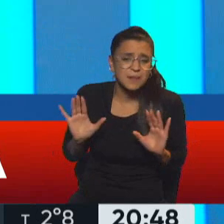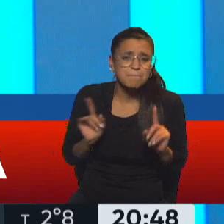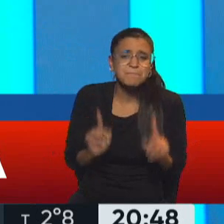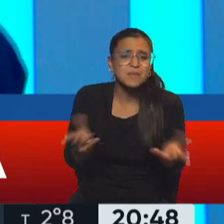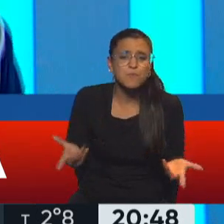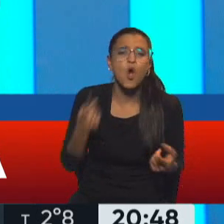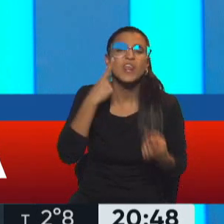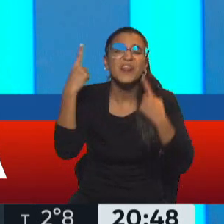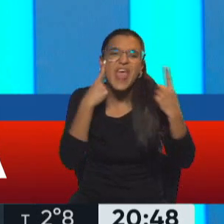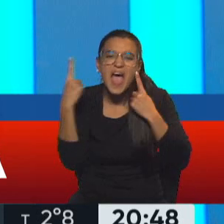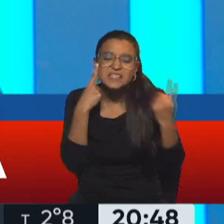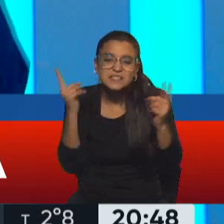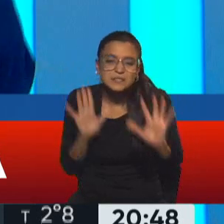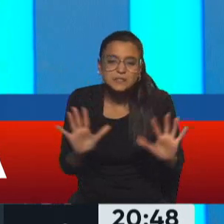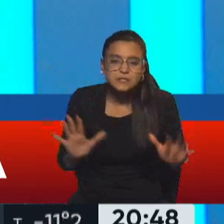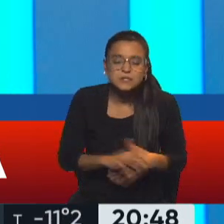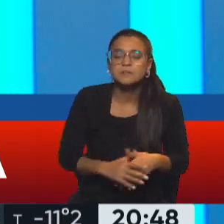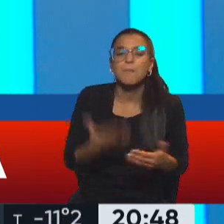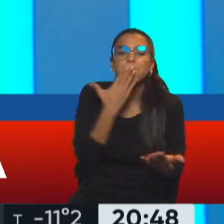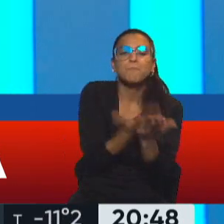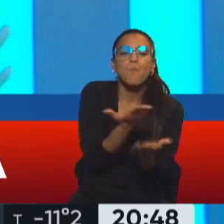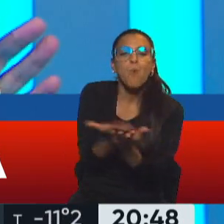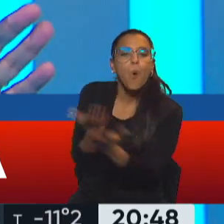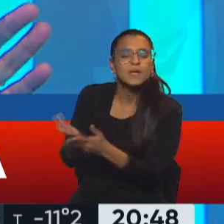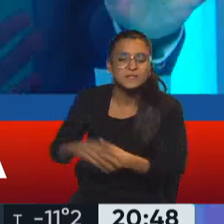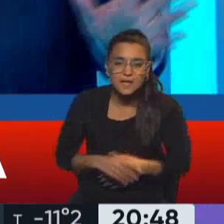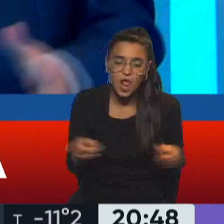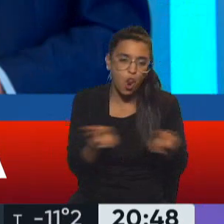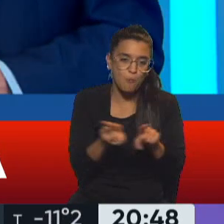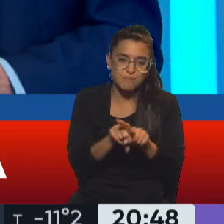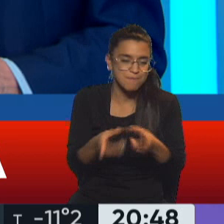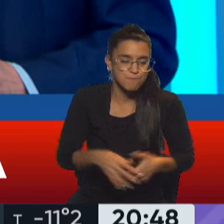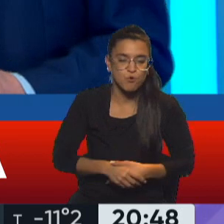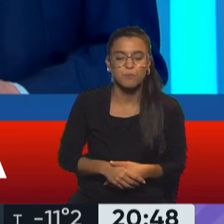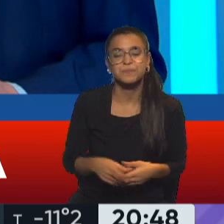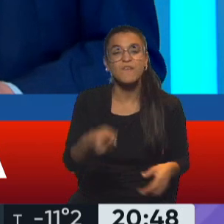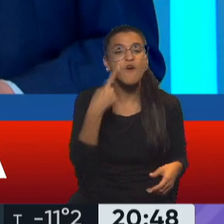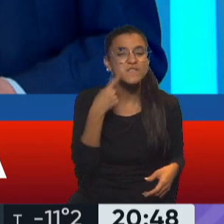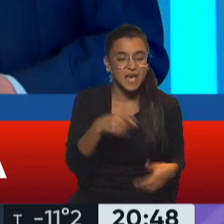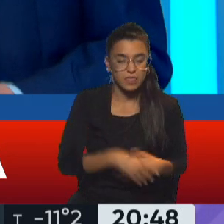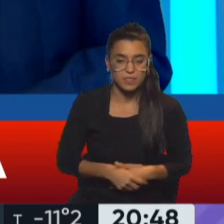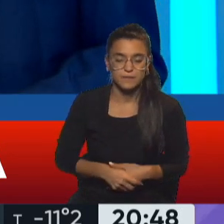cuanto a ideas, en cuanto a propuestas, es lo mismo. No sé, porque vos fijate,